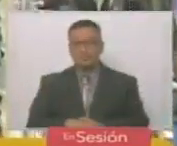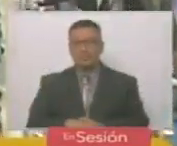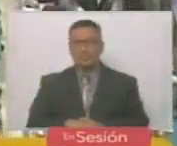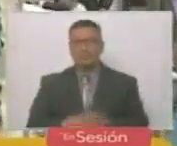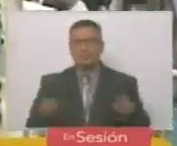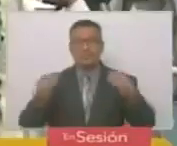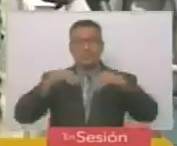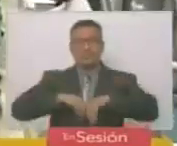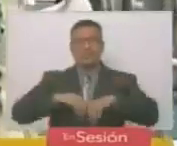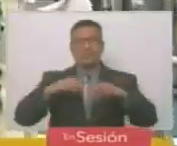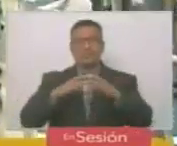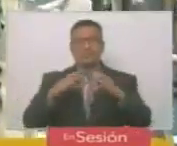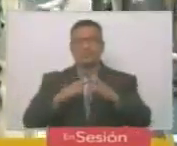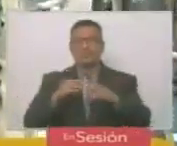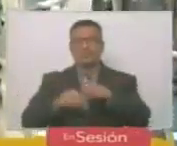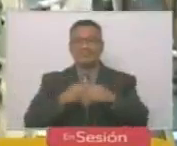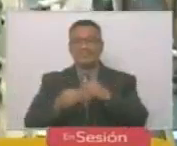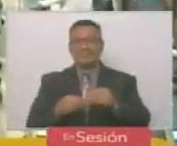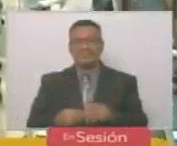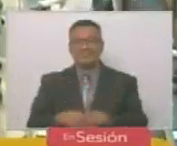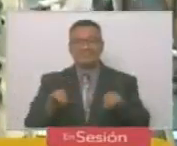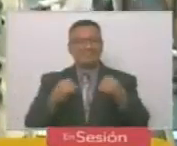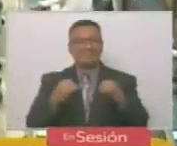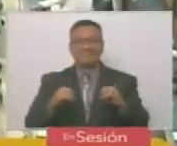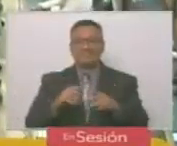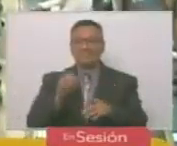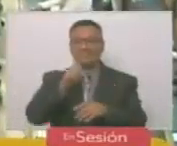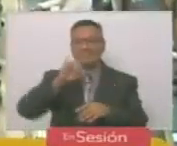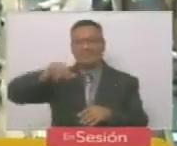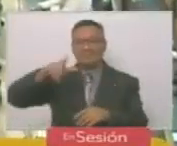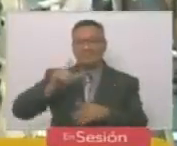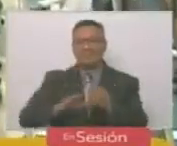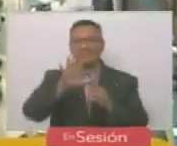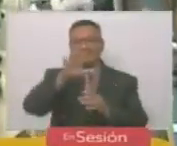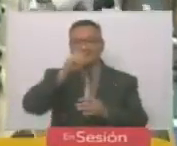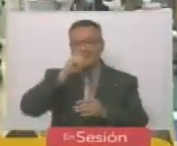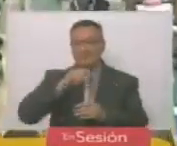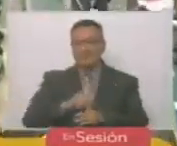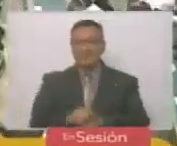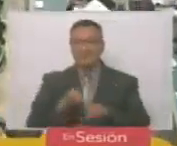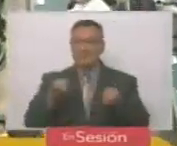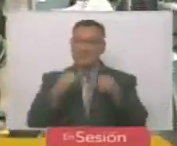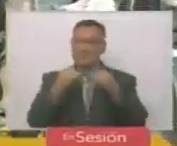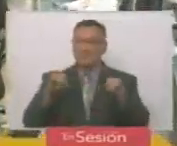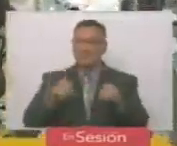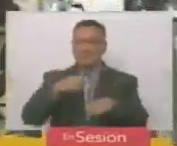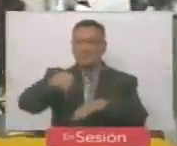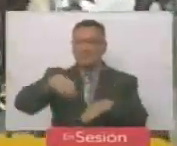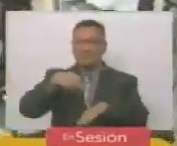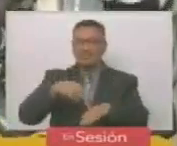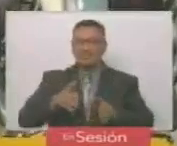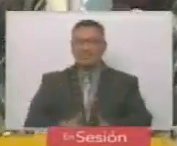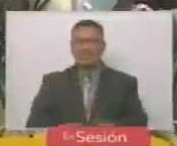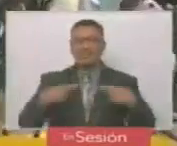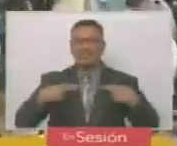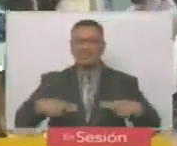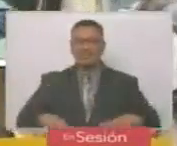Acuerdo con motivo de haberse celebrado el 11 de julio el quinto aniversario del Plan Nacional Parto